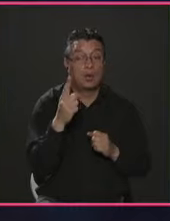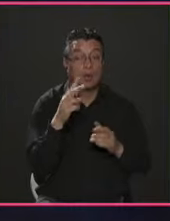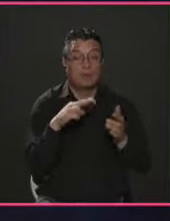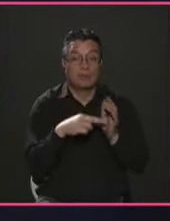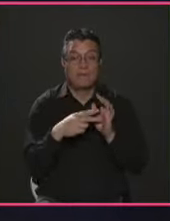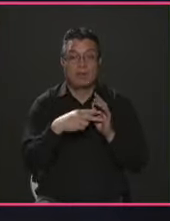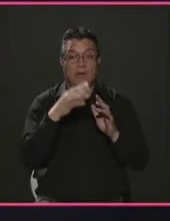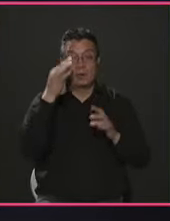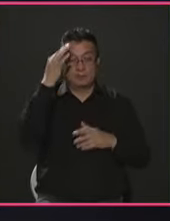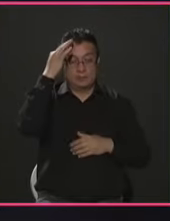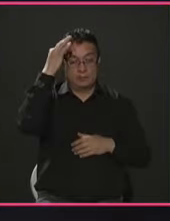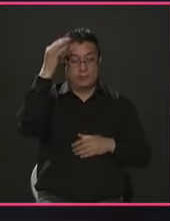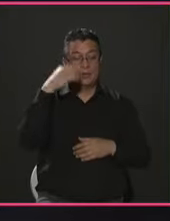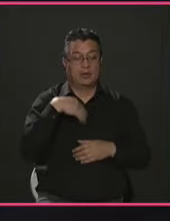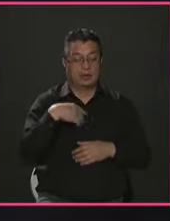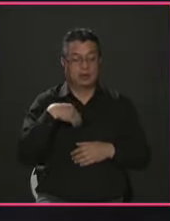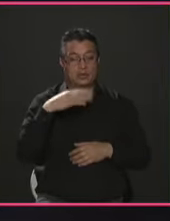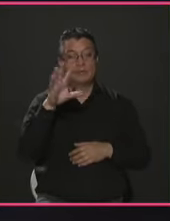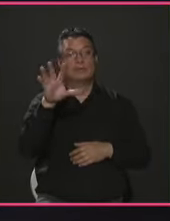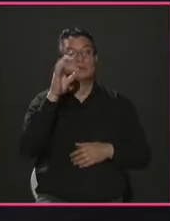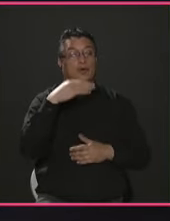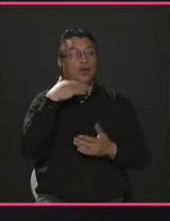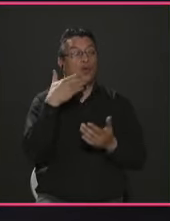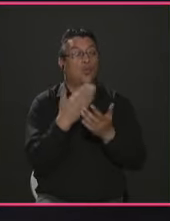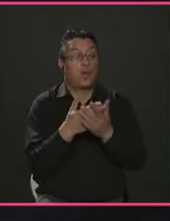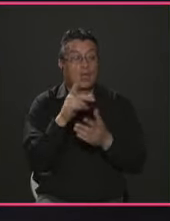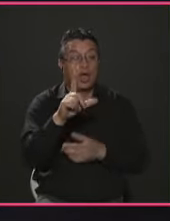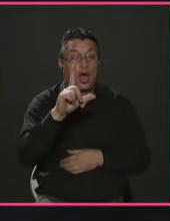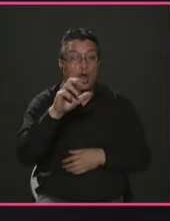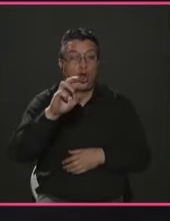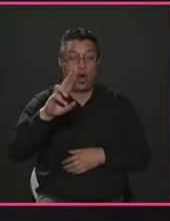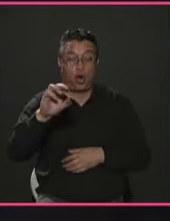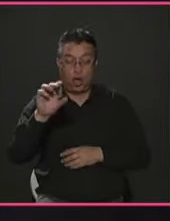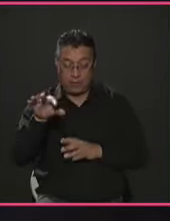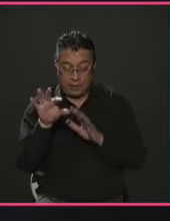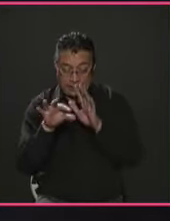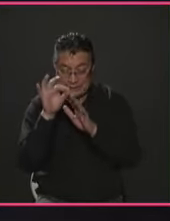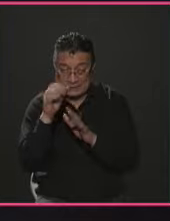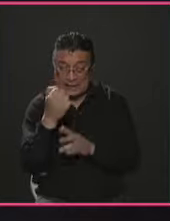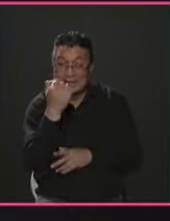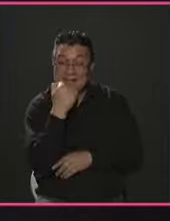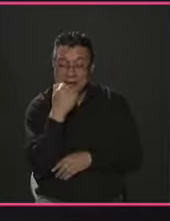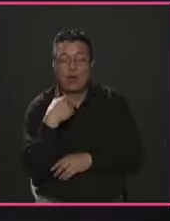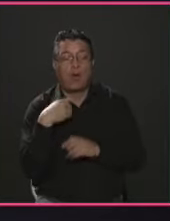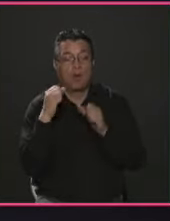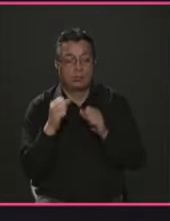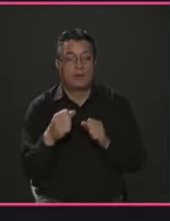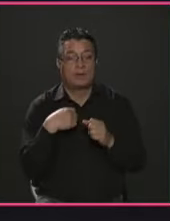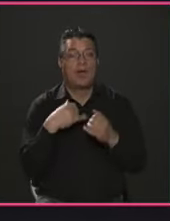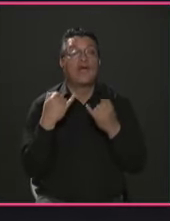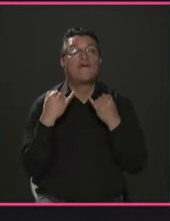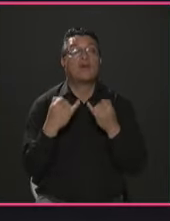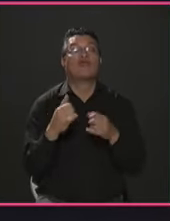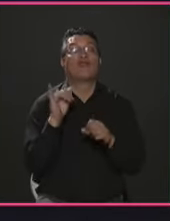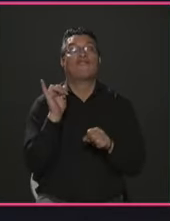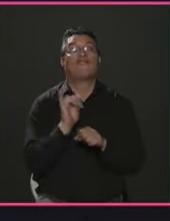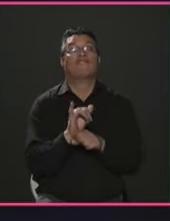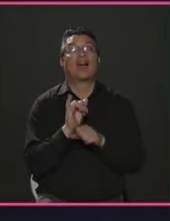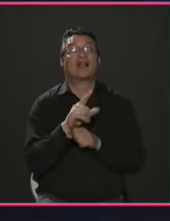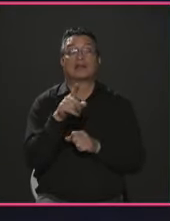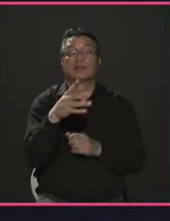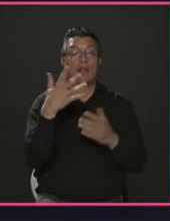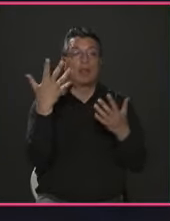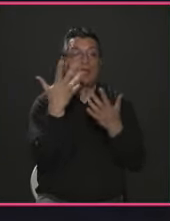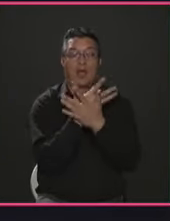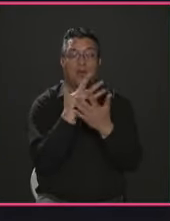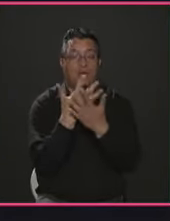Ah pero es que yo me voy a dar cuenta cuando el lorito se equivoque No ese el problema que le puede estar generando información falsa que usted ni siquiera se da